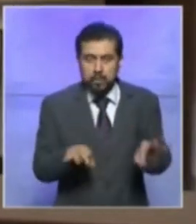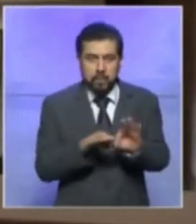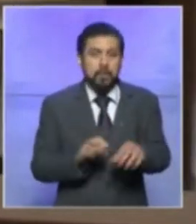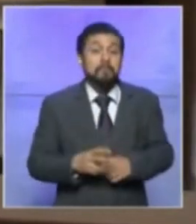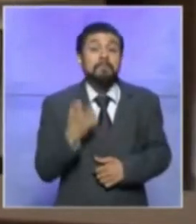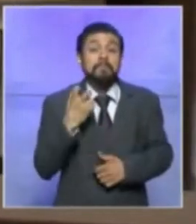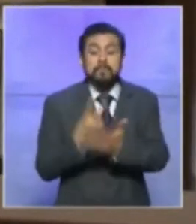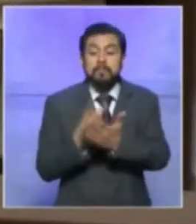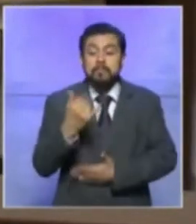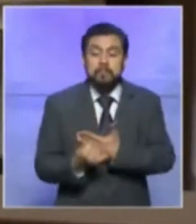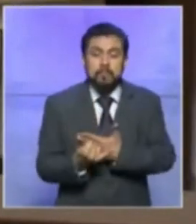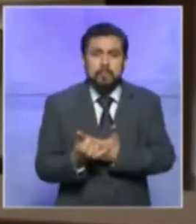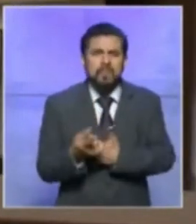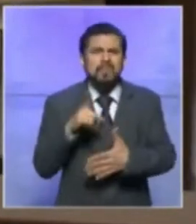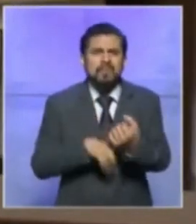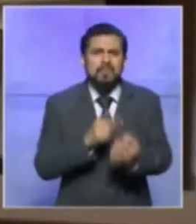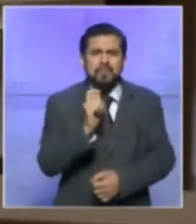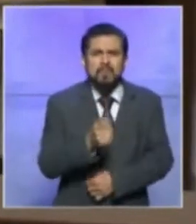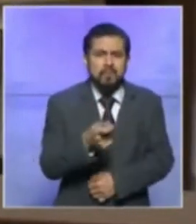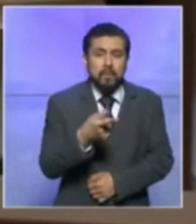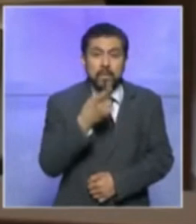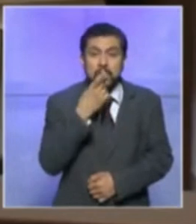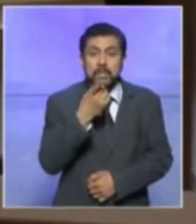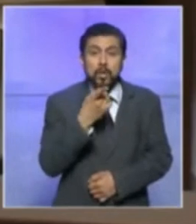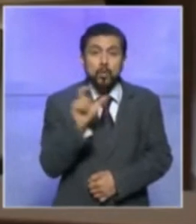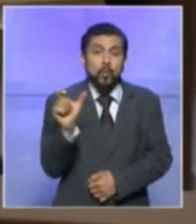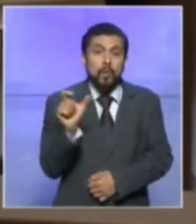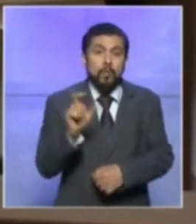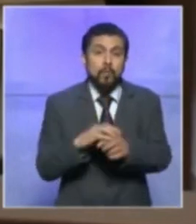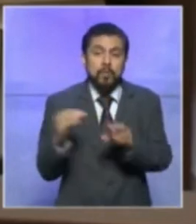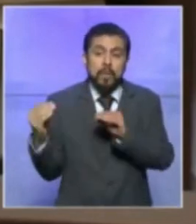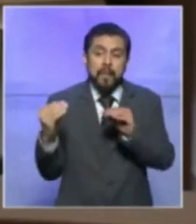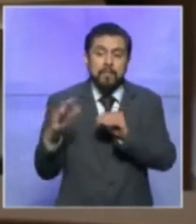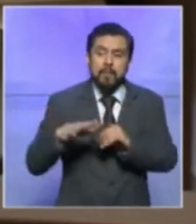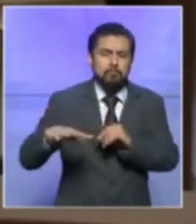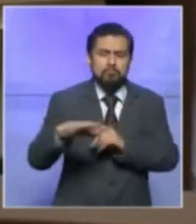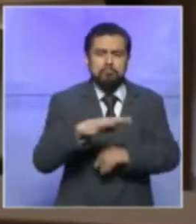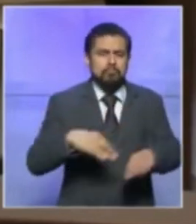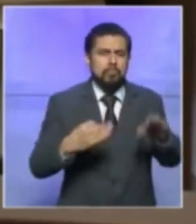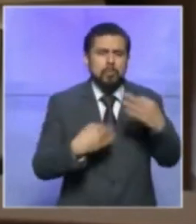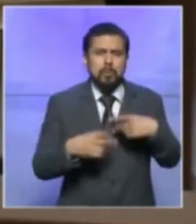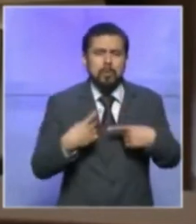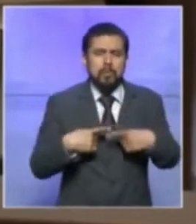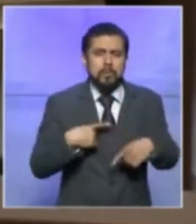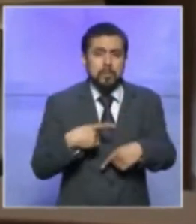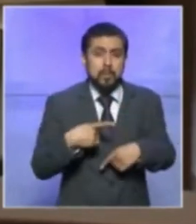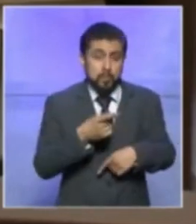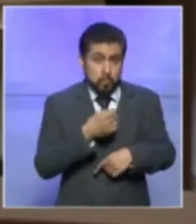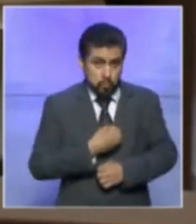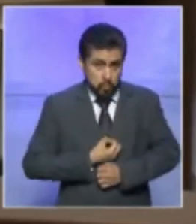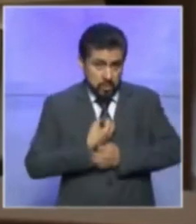este proyecto es si es aceptable que en el debate público se utilicen expresiones